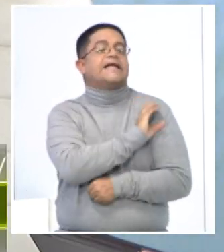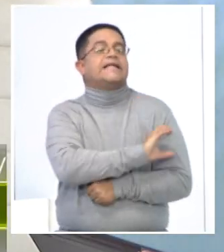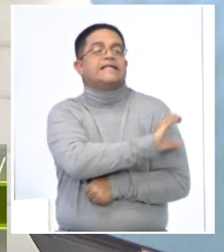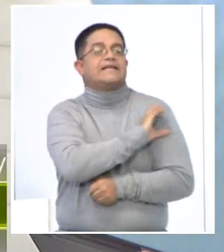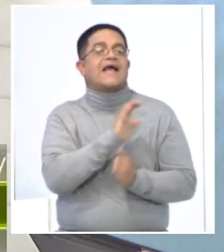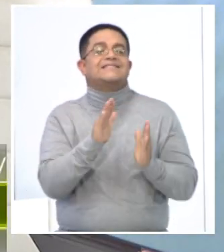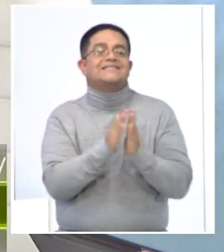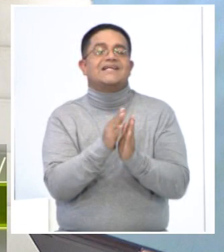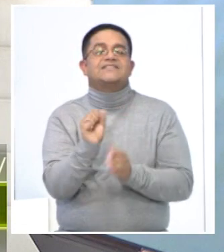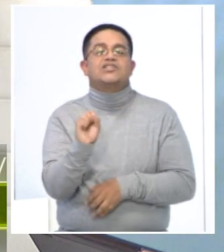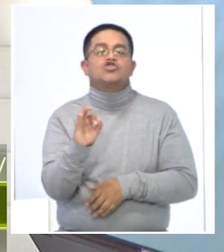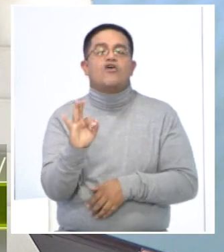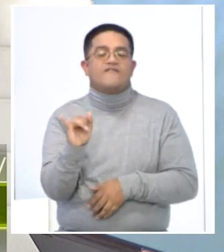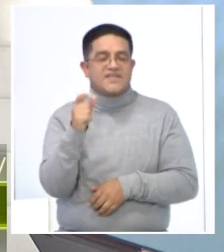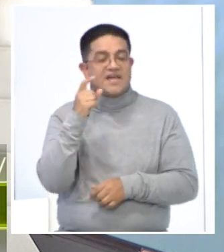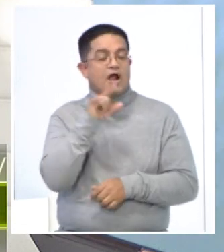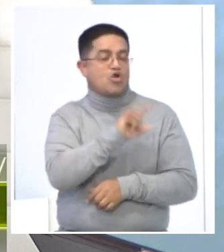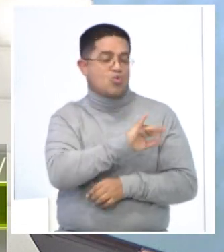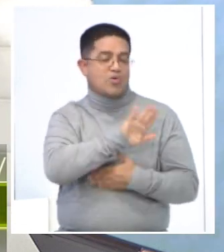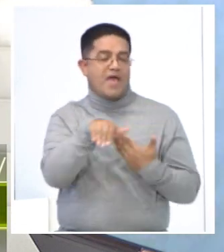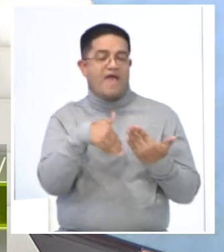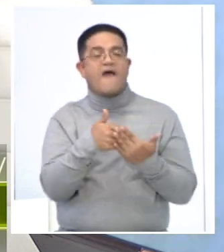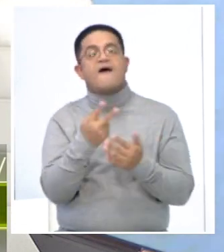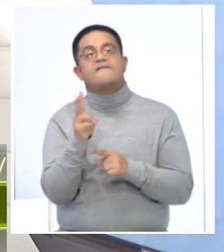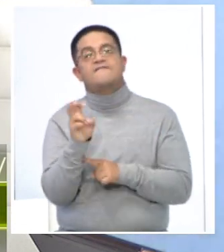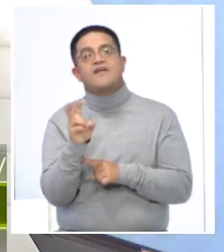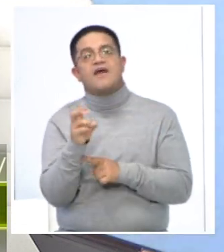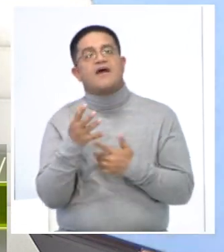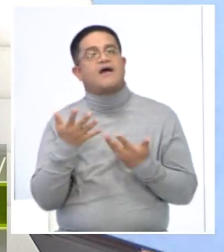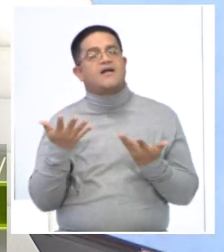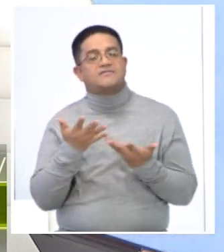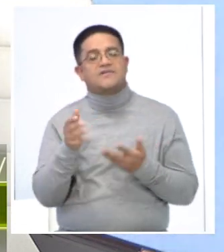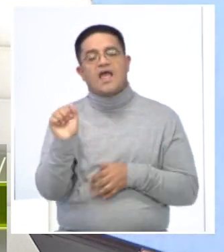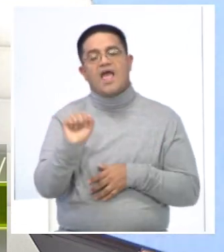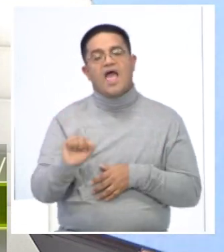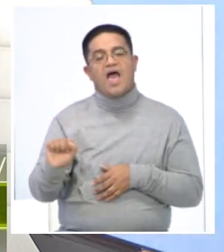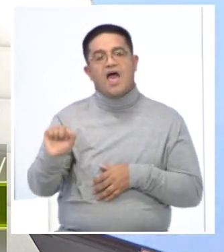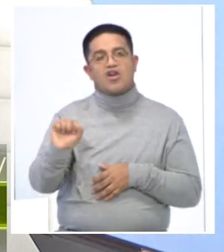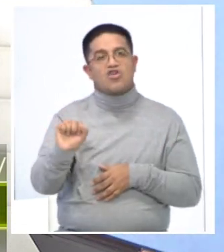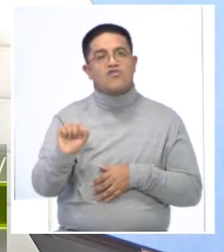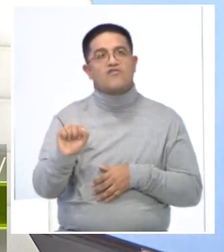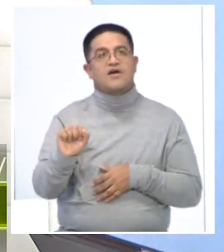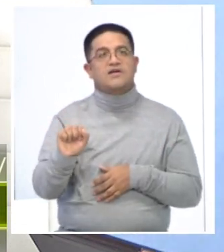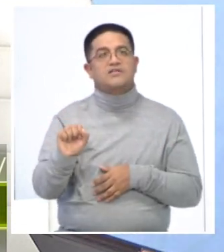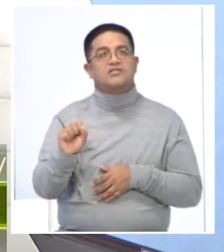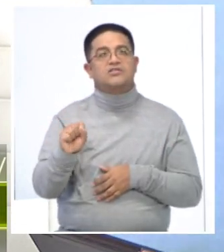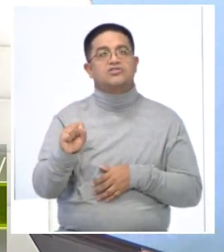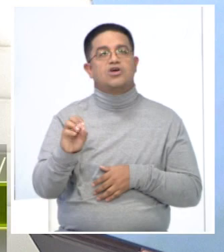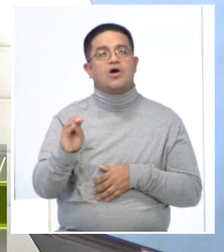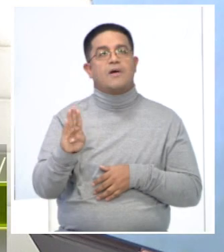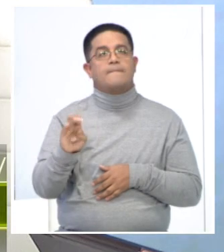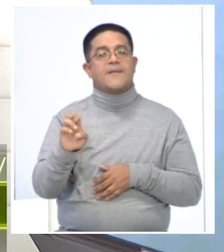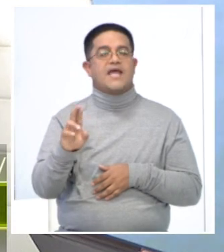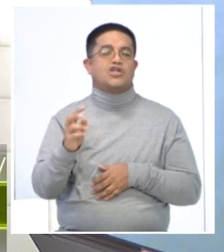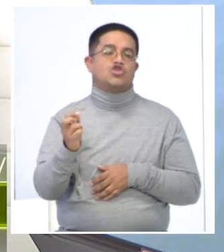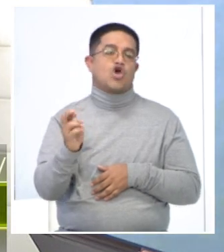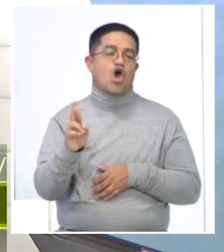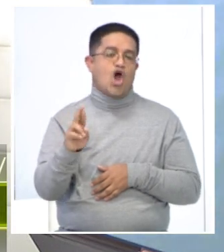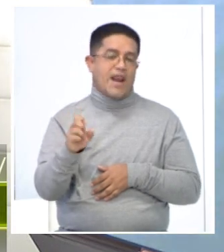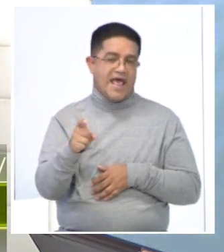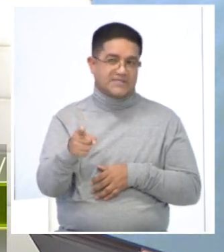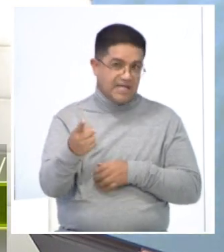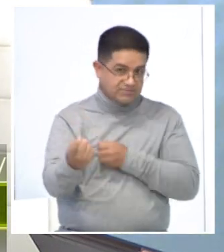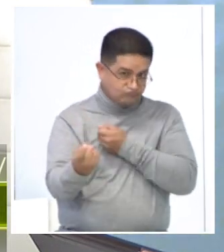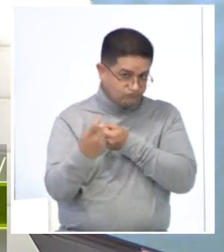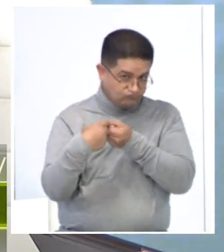estoy todos los días de lunes a viernes eh A través de @ torax vamos a pasar información y seguimos